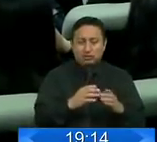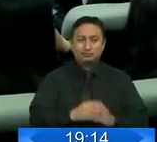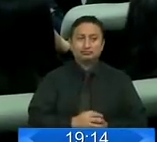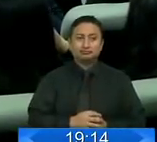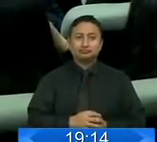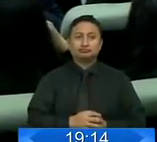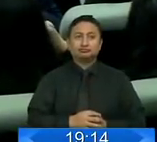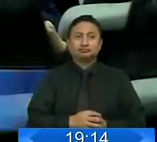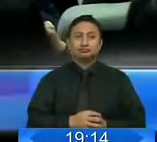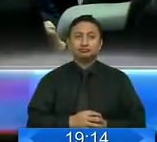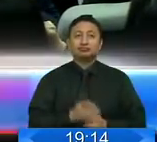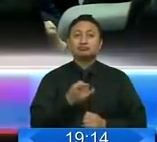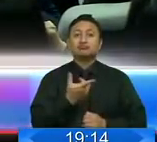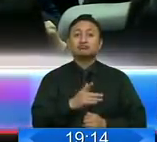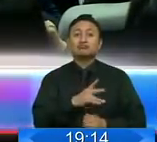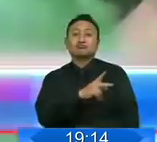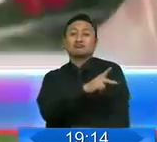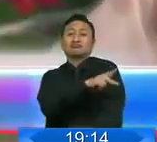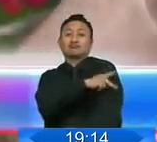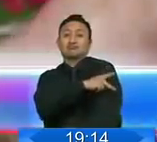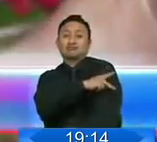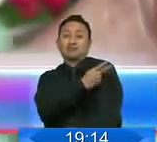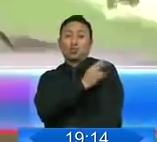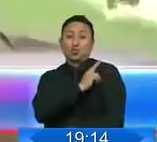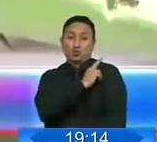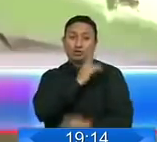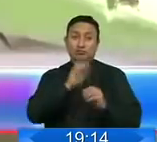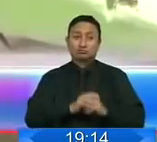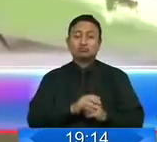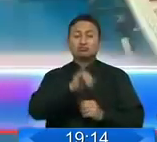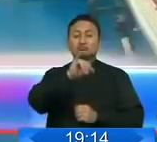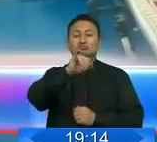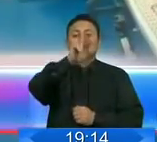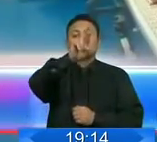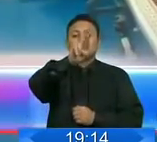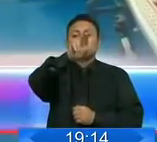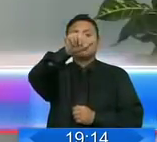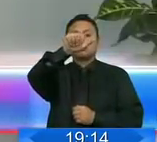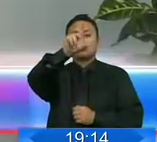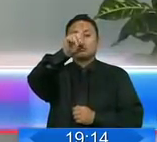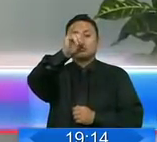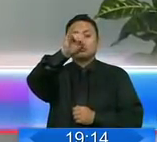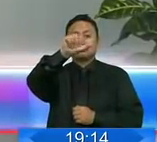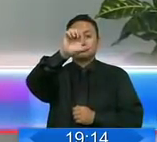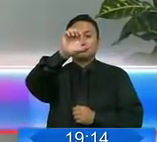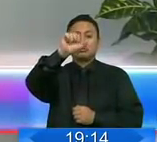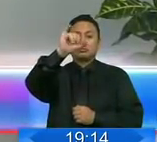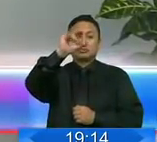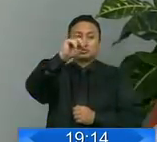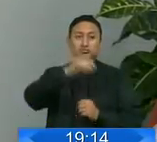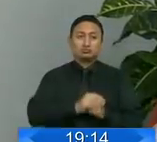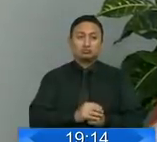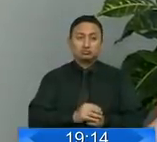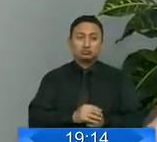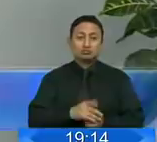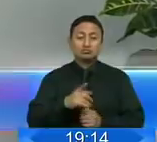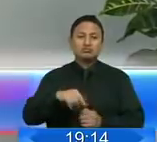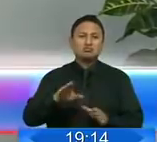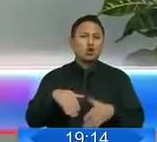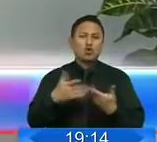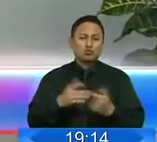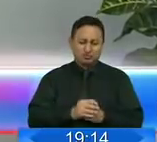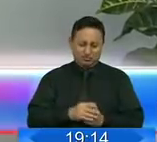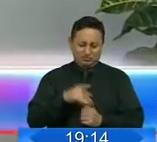La Escuela Politécnica Nacional le apuesta a la irradiación para la agroindustria. Las radiaciones ionizantes provenientes a veces de